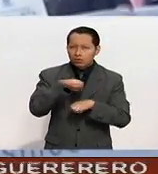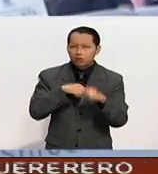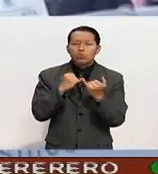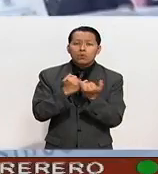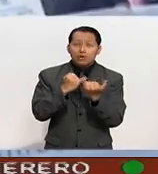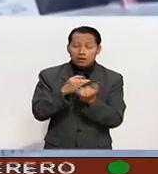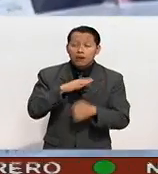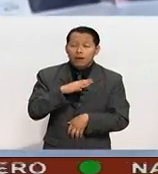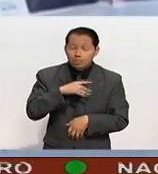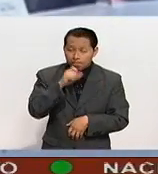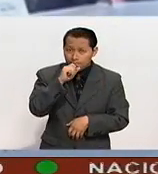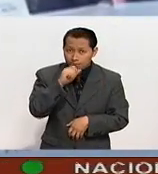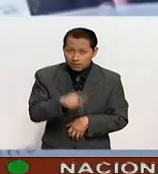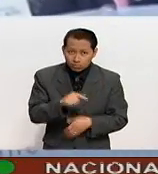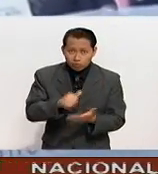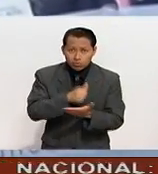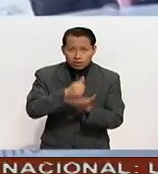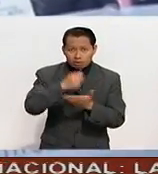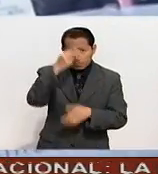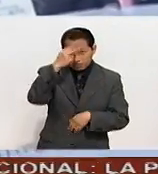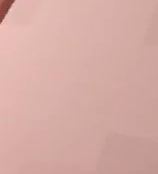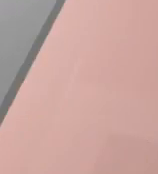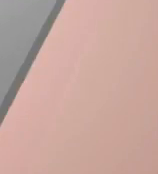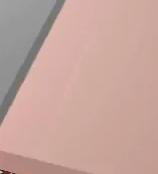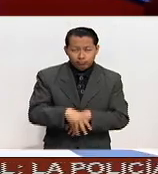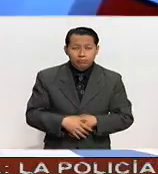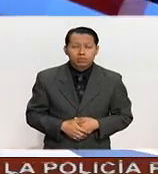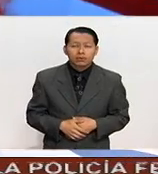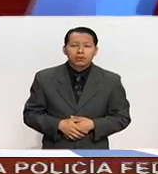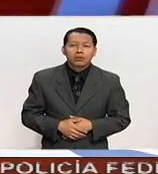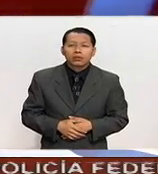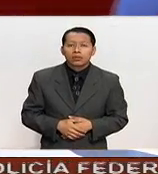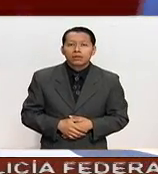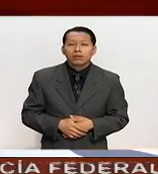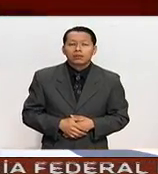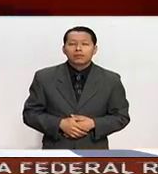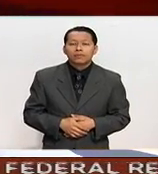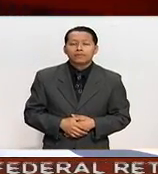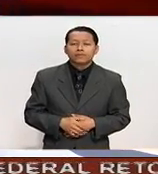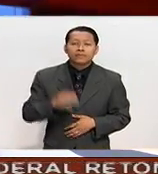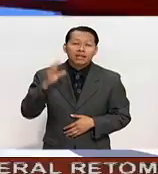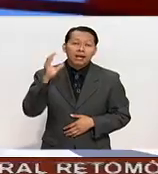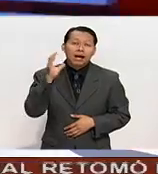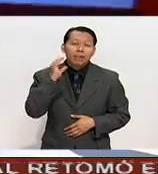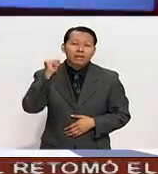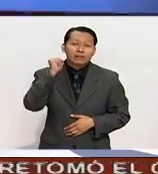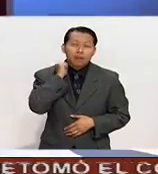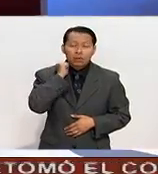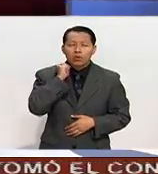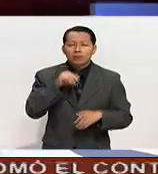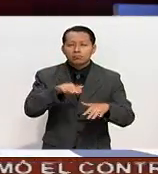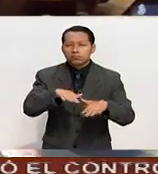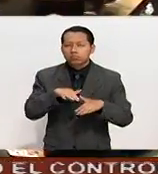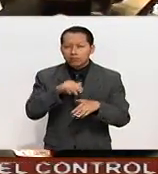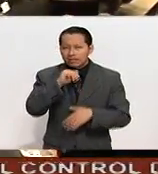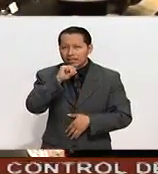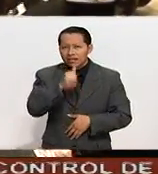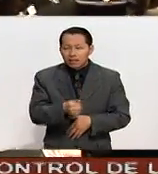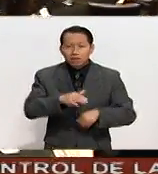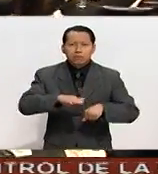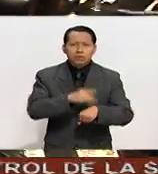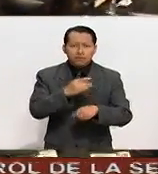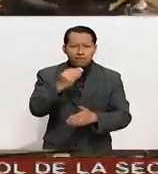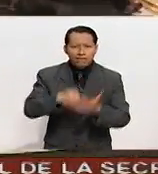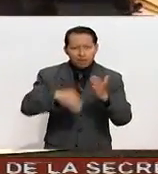las manifestaciones aquí en la Ciudad de México. El Pleno de la Cámara de Senadores no sesionó debido a algunos desacuerdos